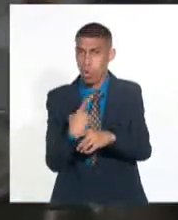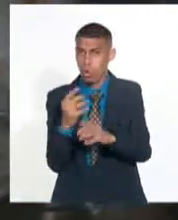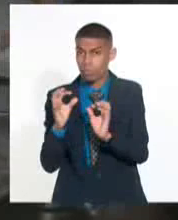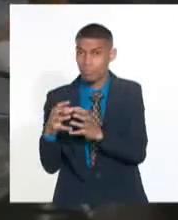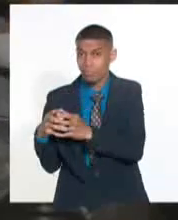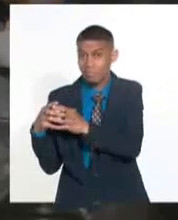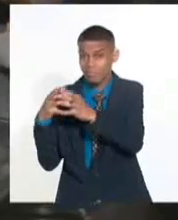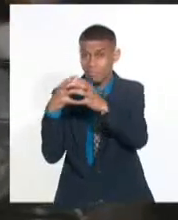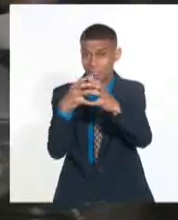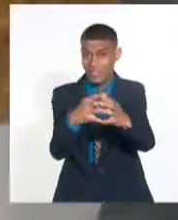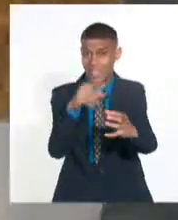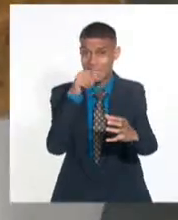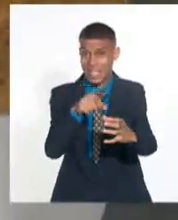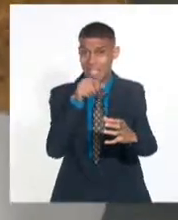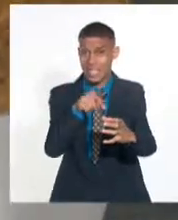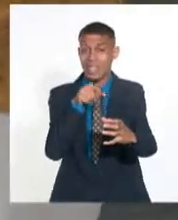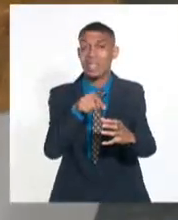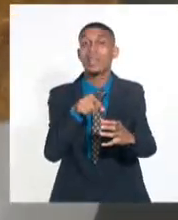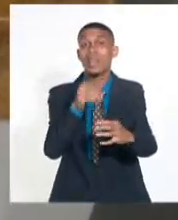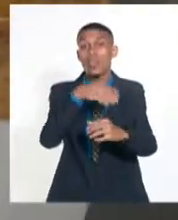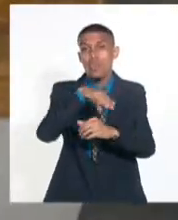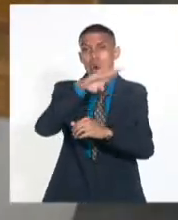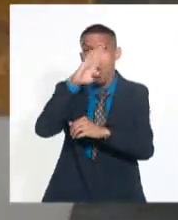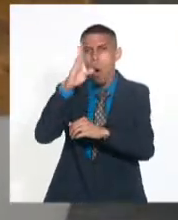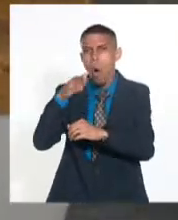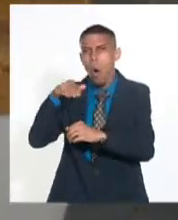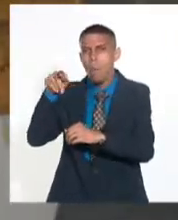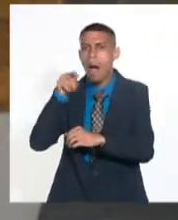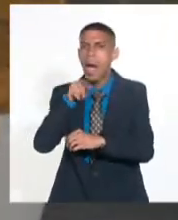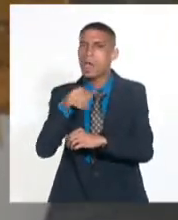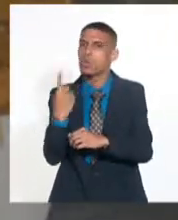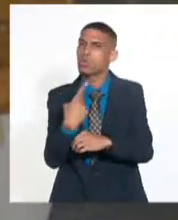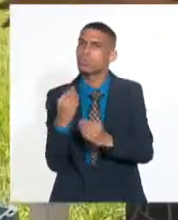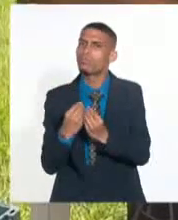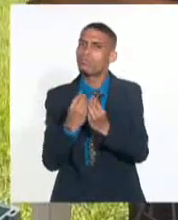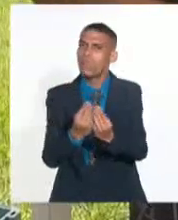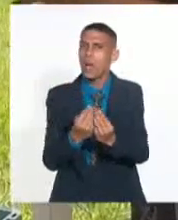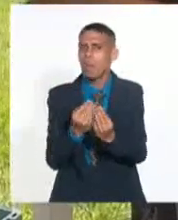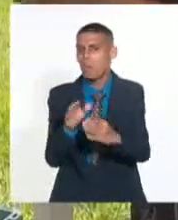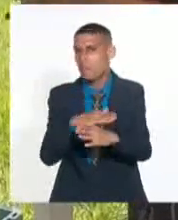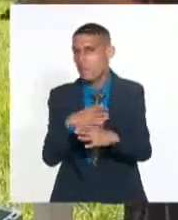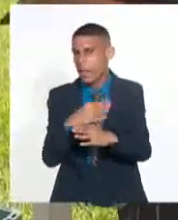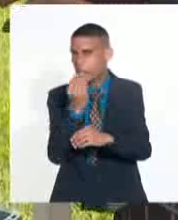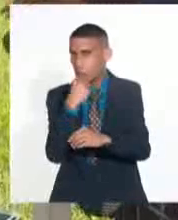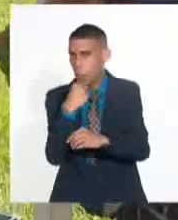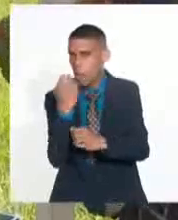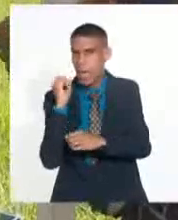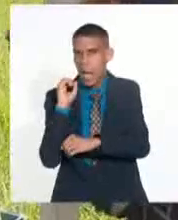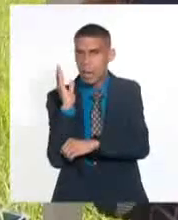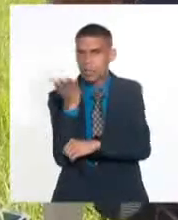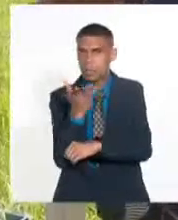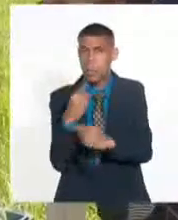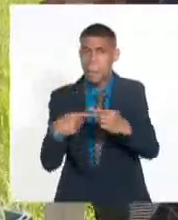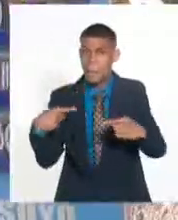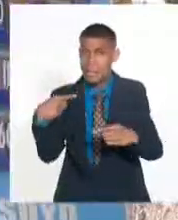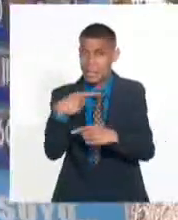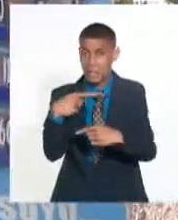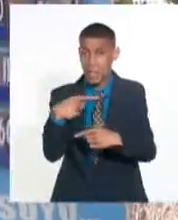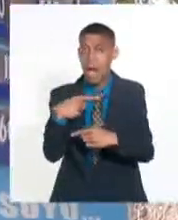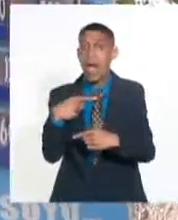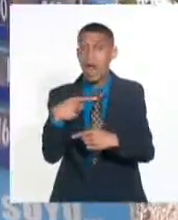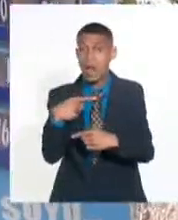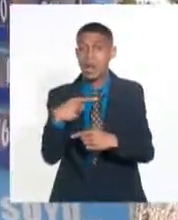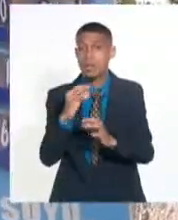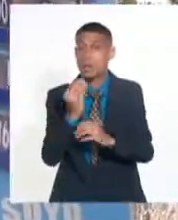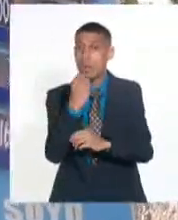de difícil acceso con la variedad de productos que tenemos hoy aquí fundamentalmente producto que también lo